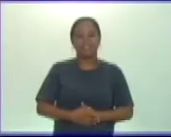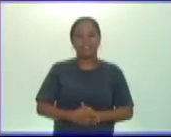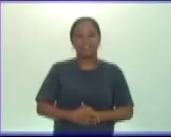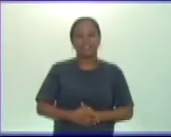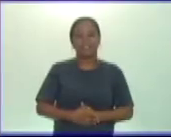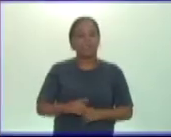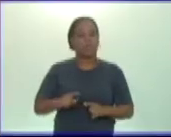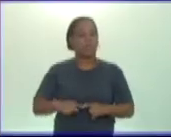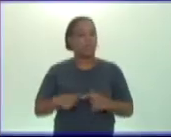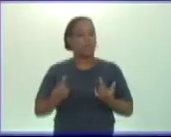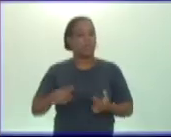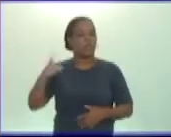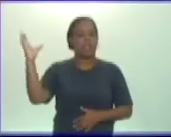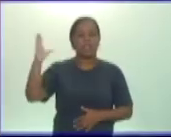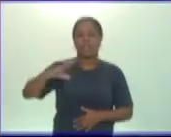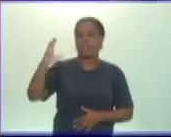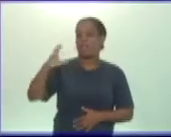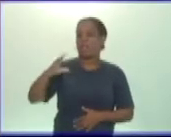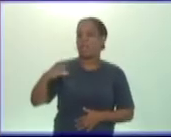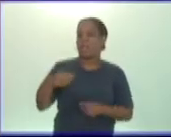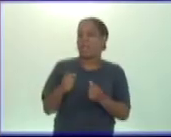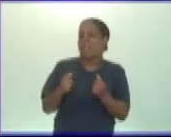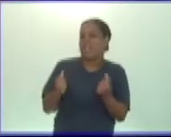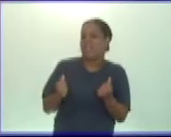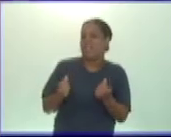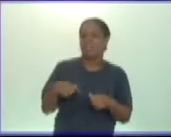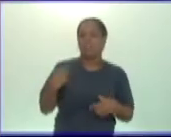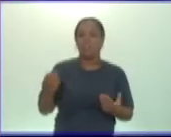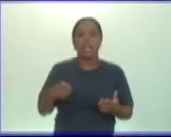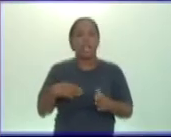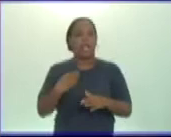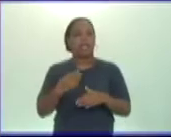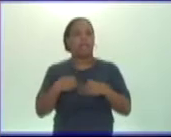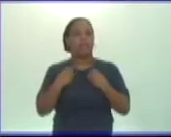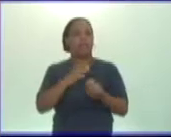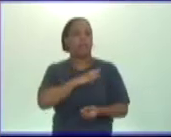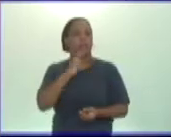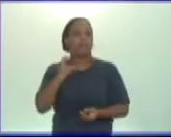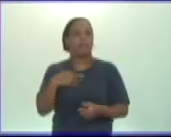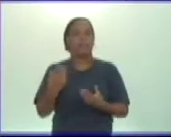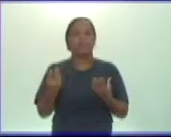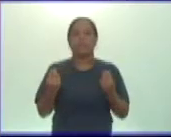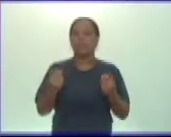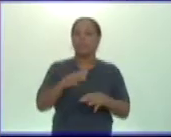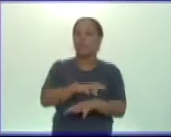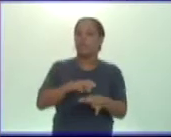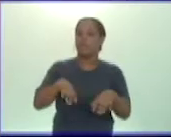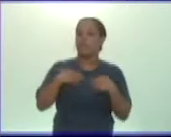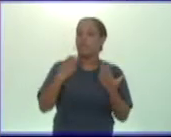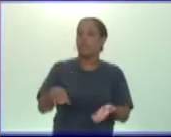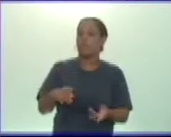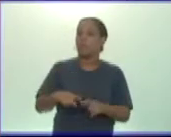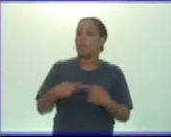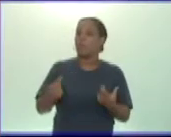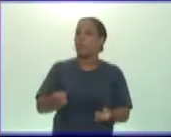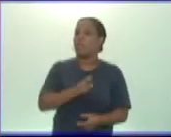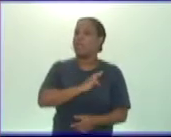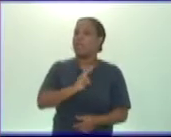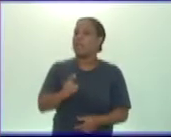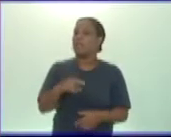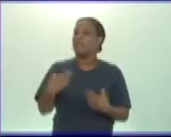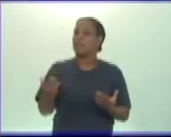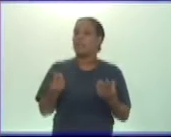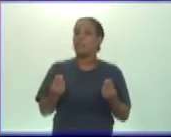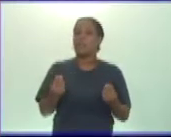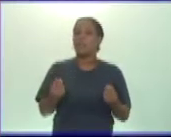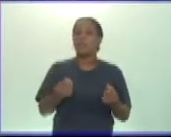¿Por qué entonces la lluvia ácida es la causante de que muchas especies dejen de existir? ¿Por qué ella es la responsable de que muchos ecosistemas